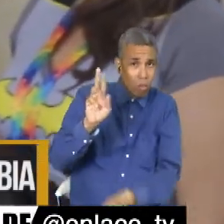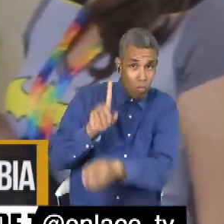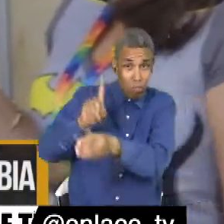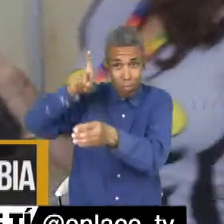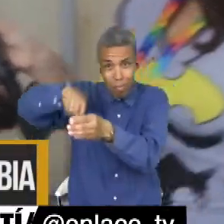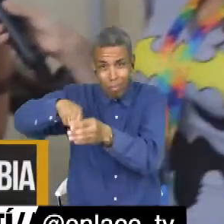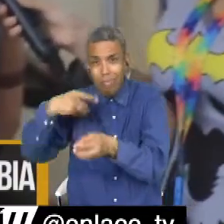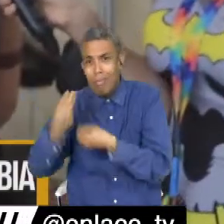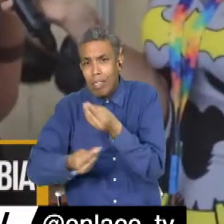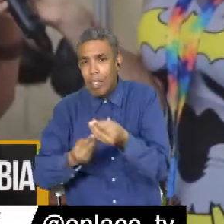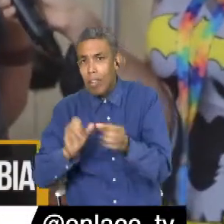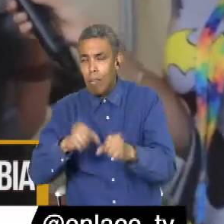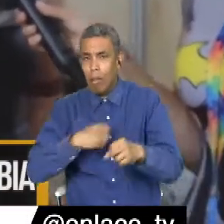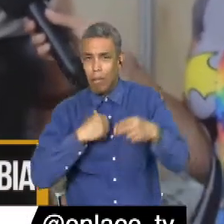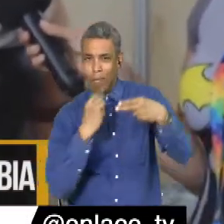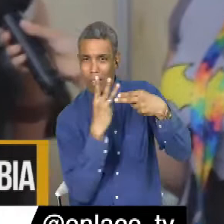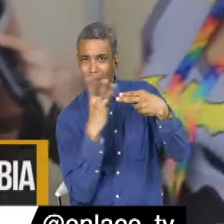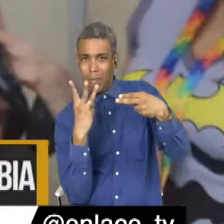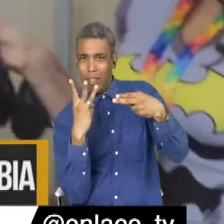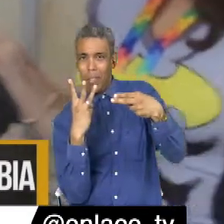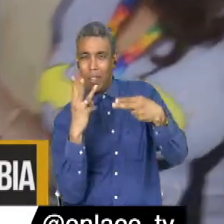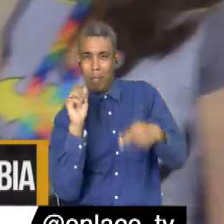la página